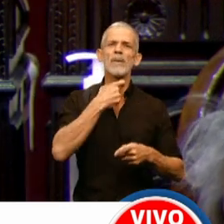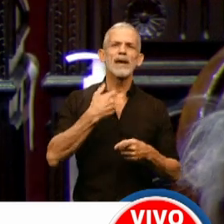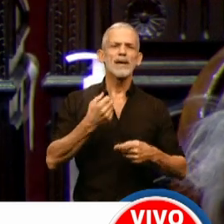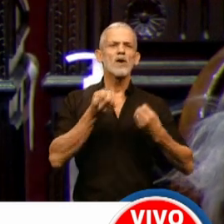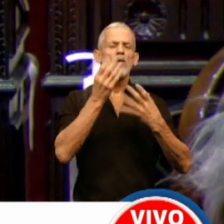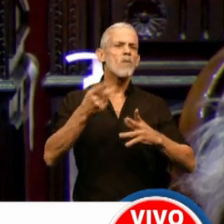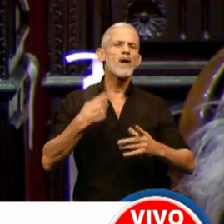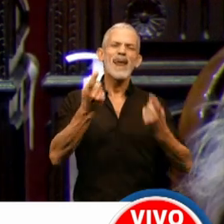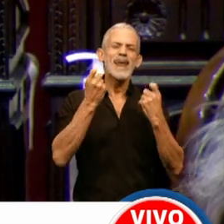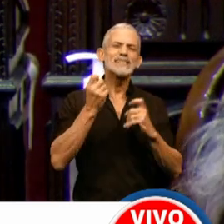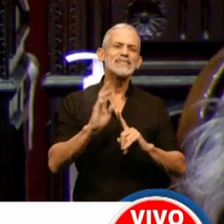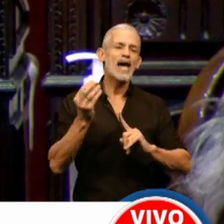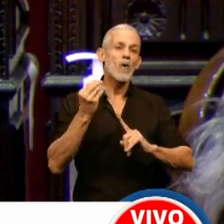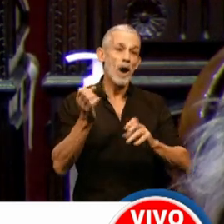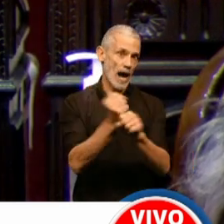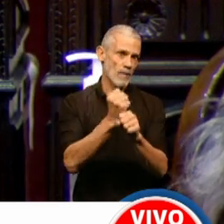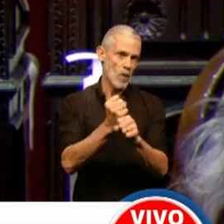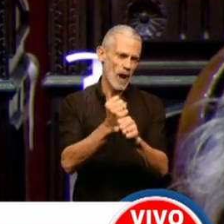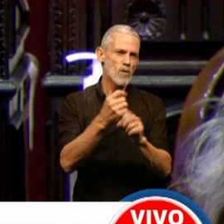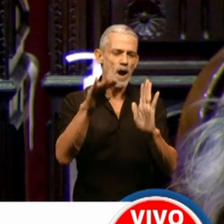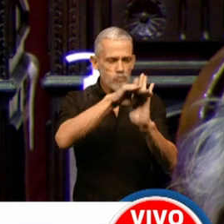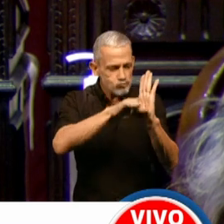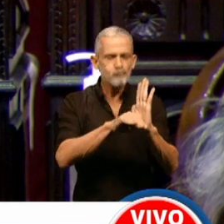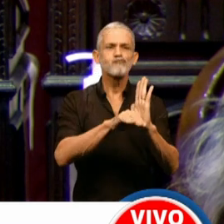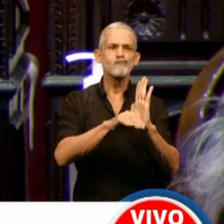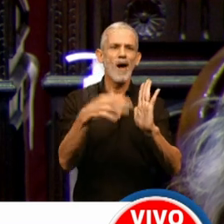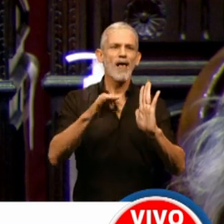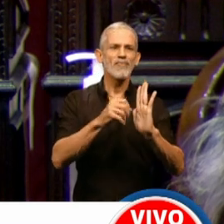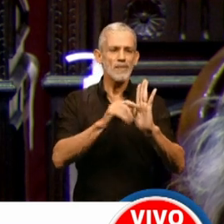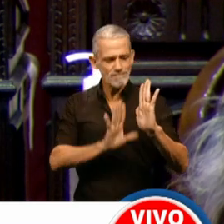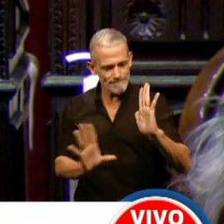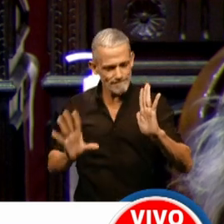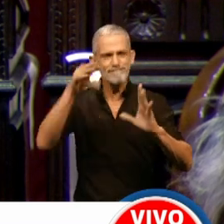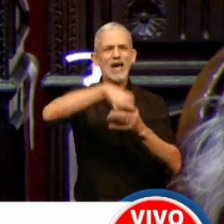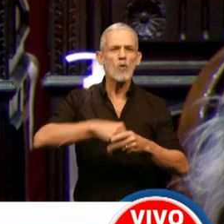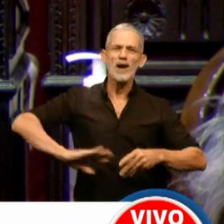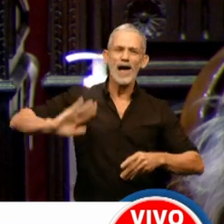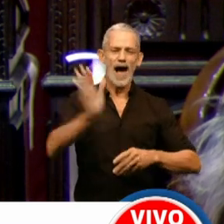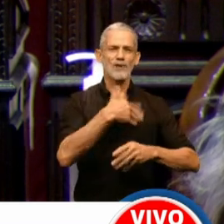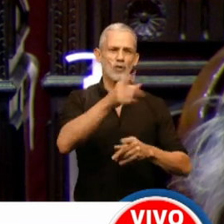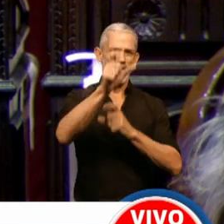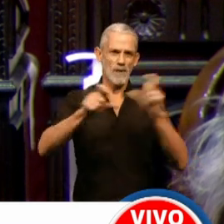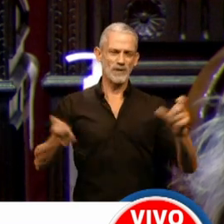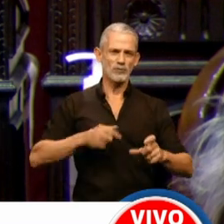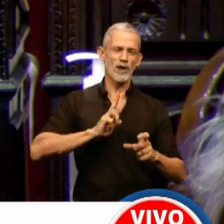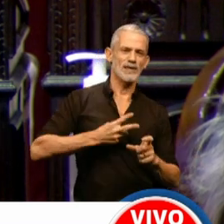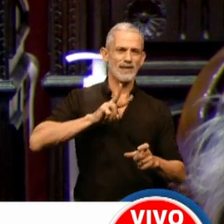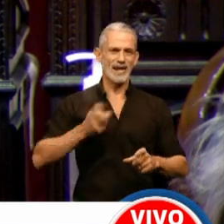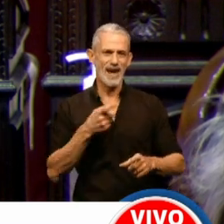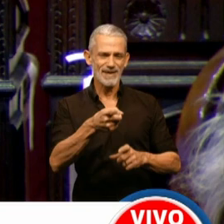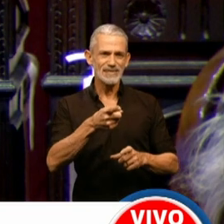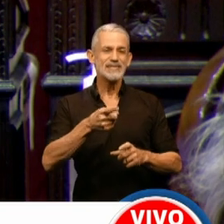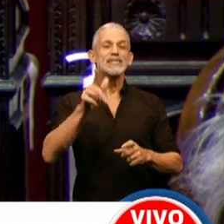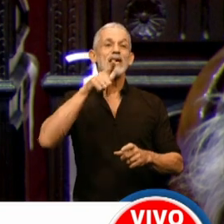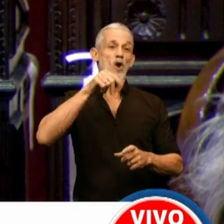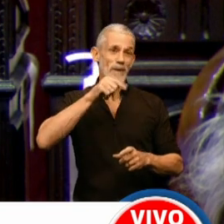la necesidad de aprobar una normativa que puede abarcar y acompañar a todas las personas trans travestis y